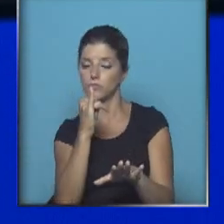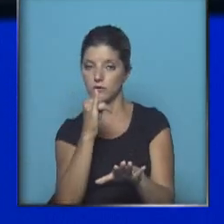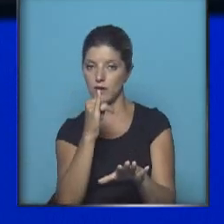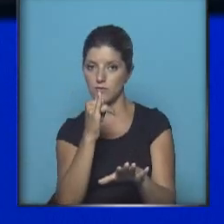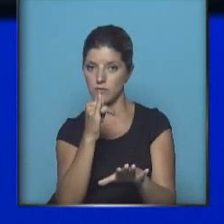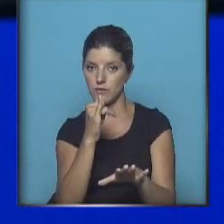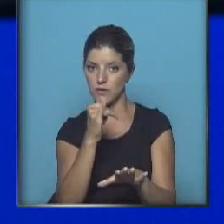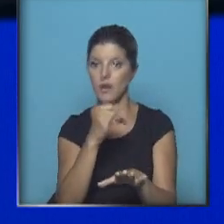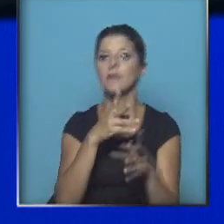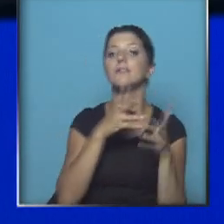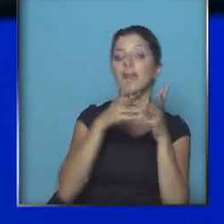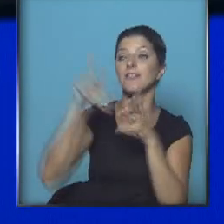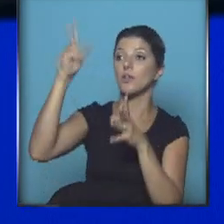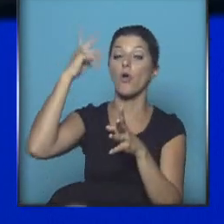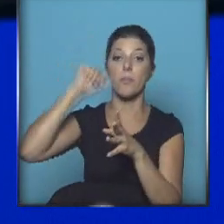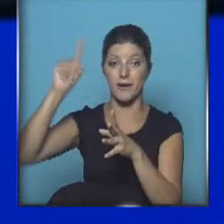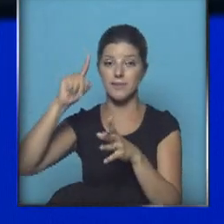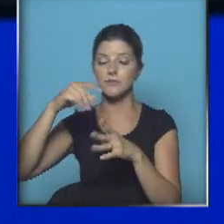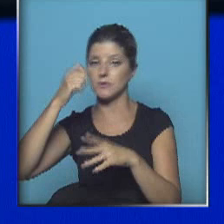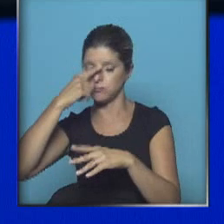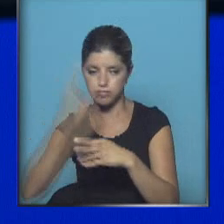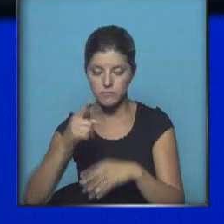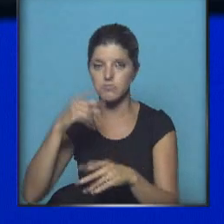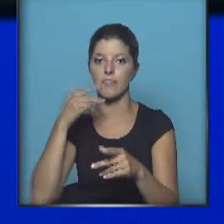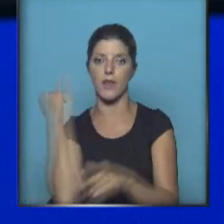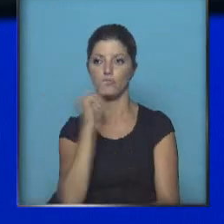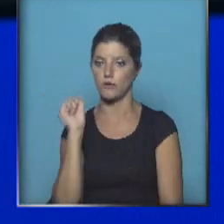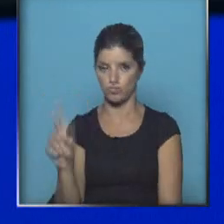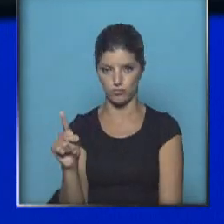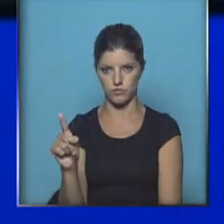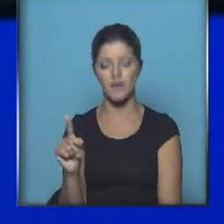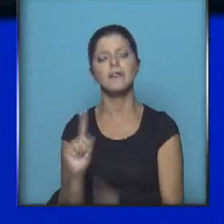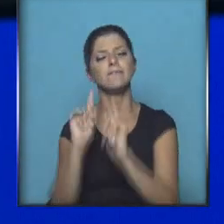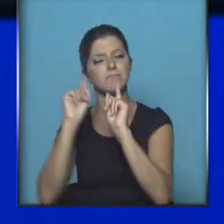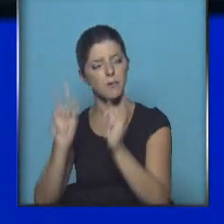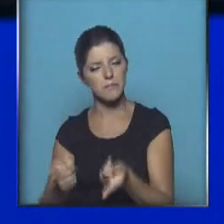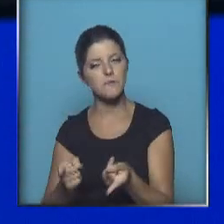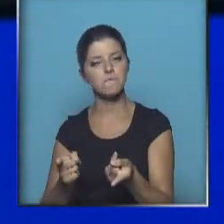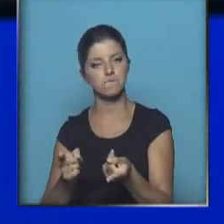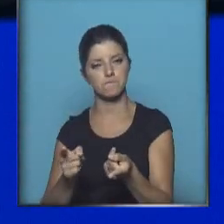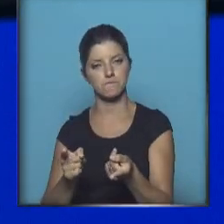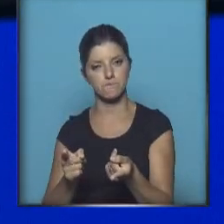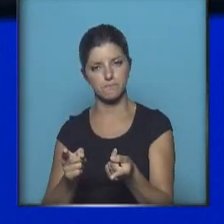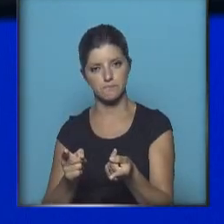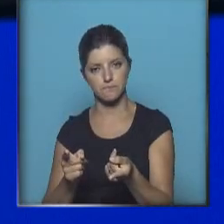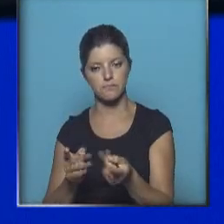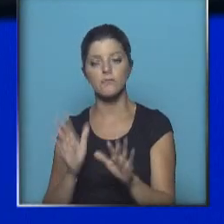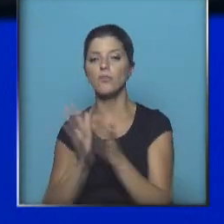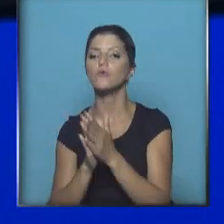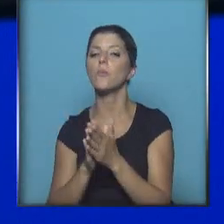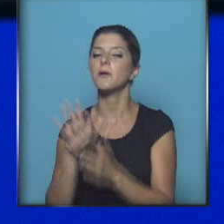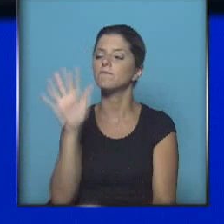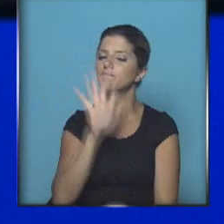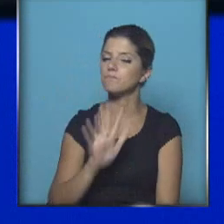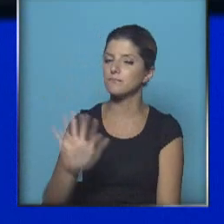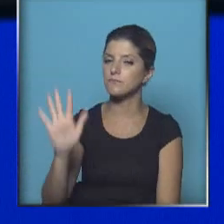inmediatamente después del atentado en París y de la curiosa operación de